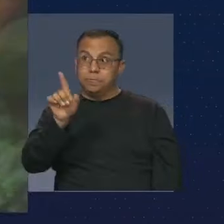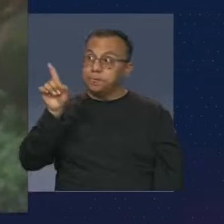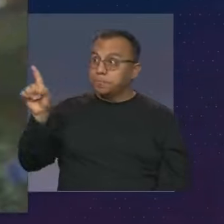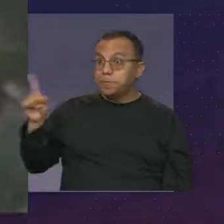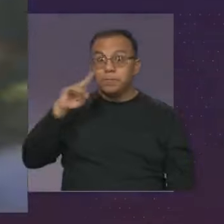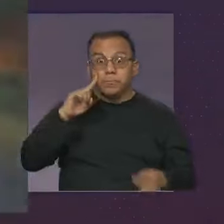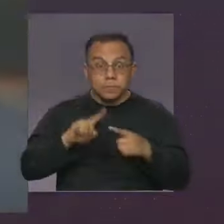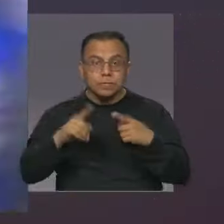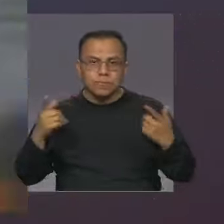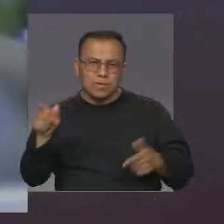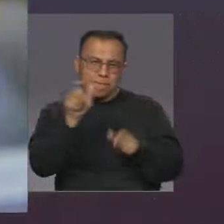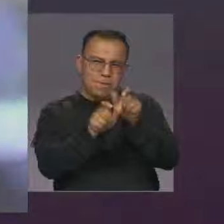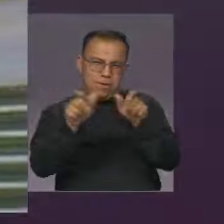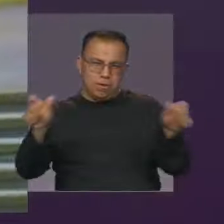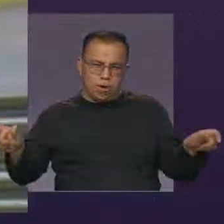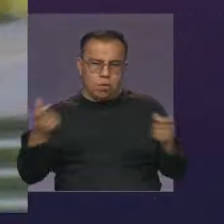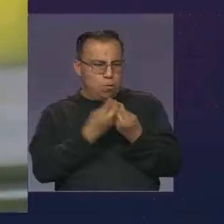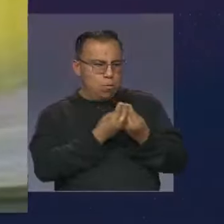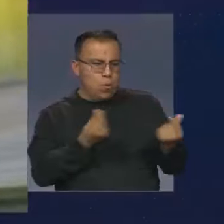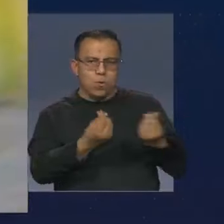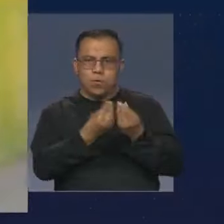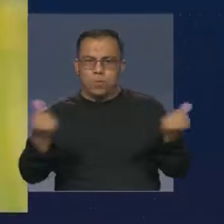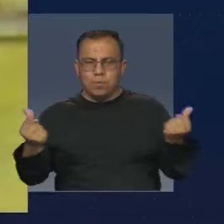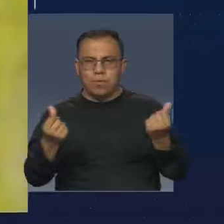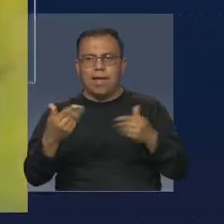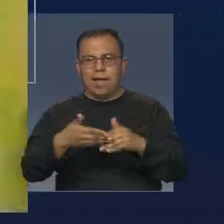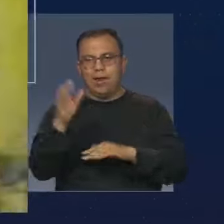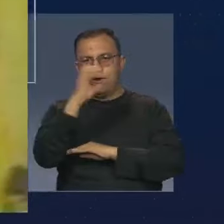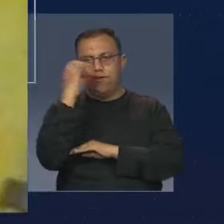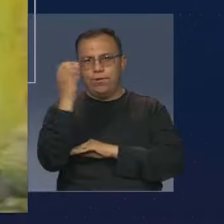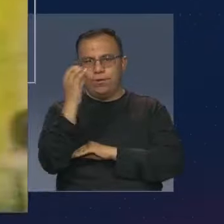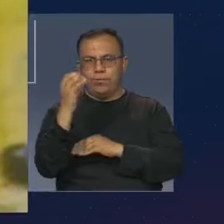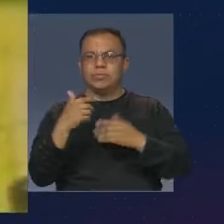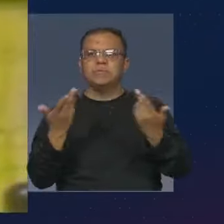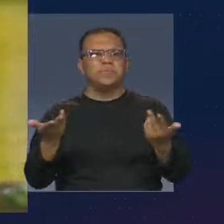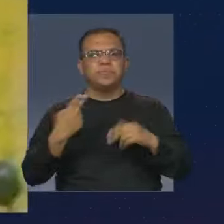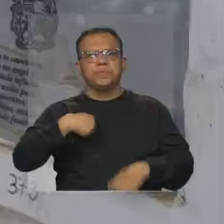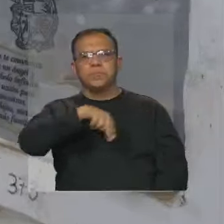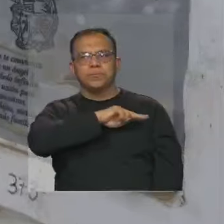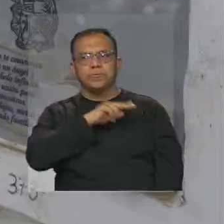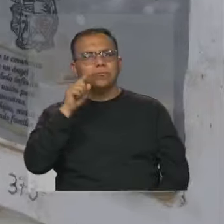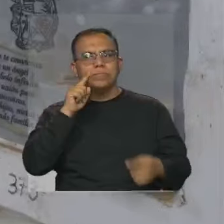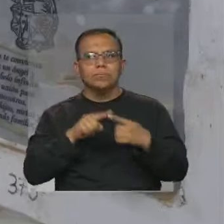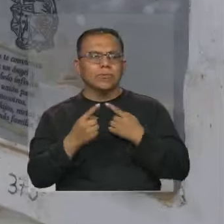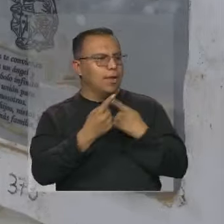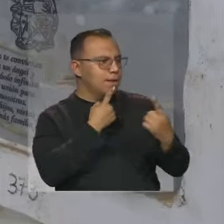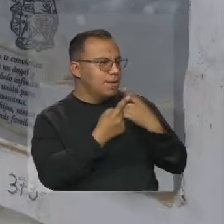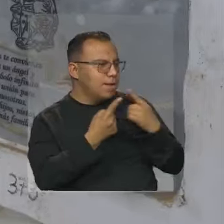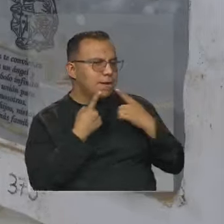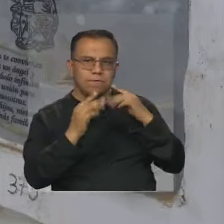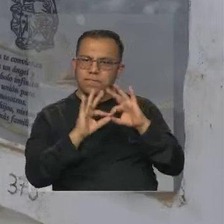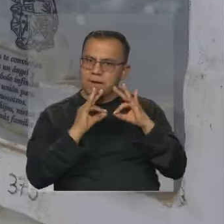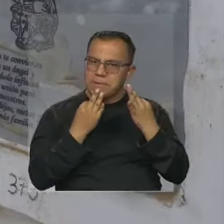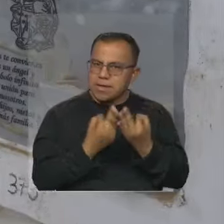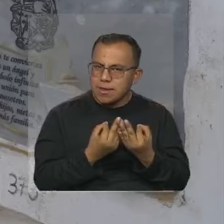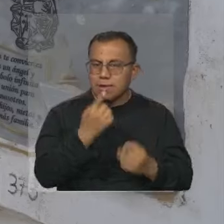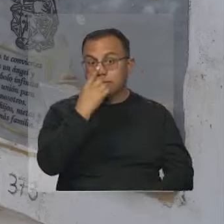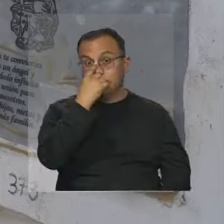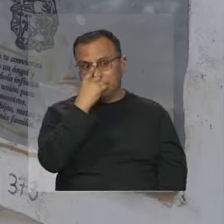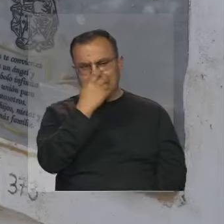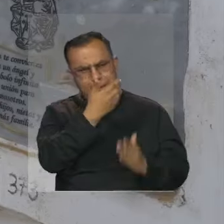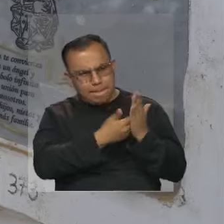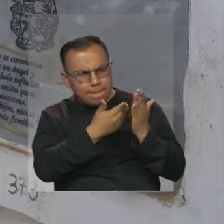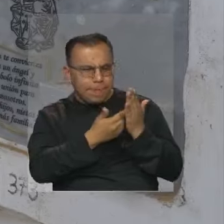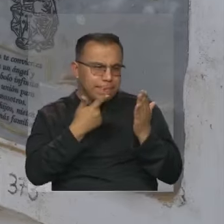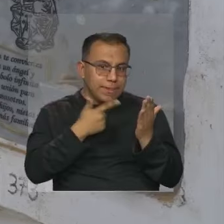1985, así como la de personas dadas por desaparecidas en el país. Nosotros lo que hacemos en principio pues es tener un diálogo con la familia, revisar si